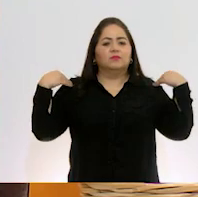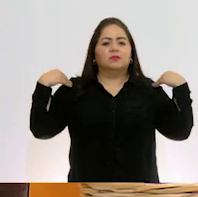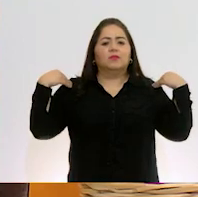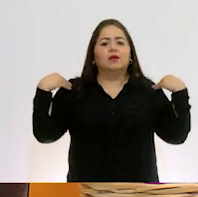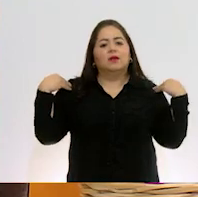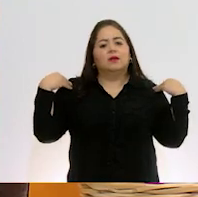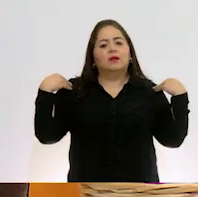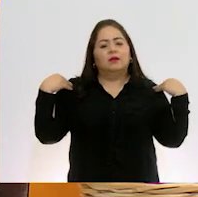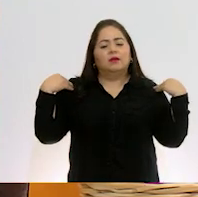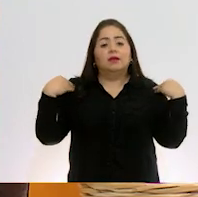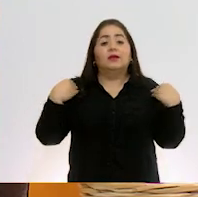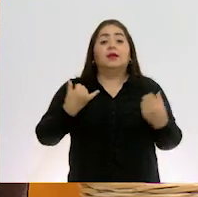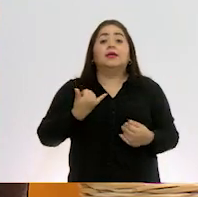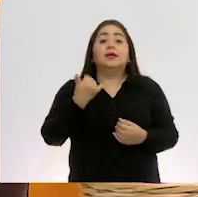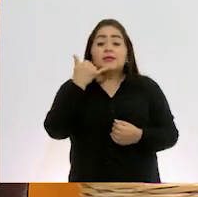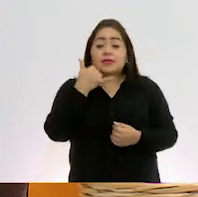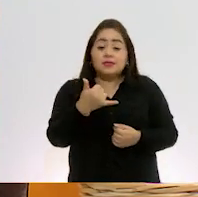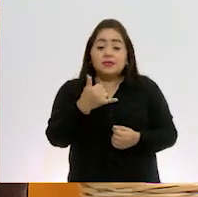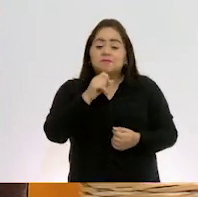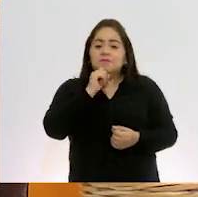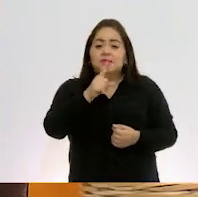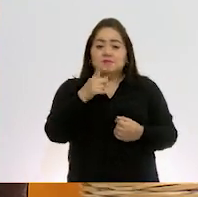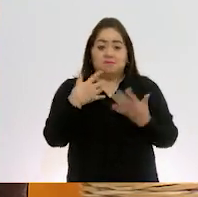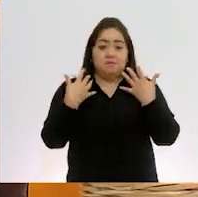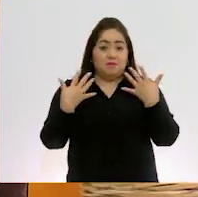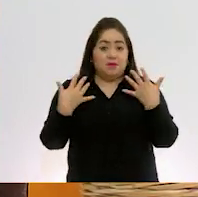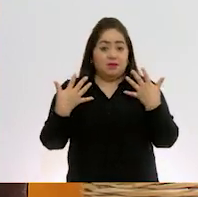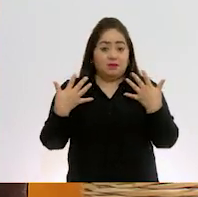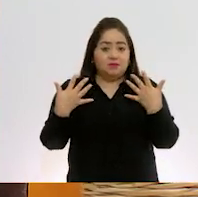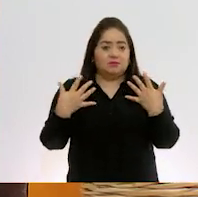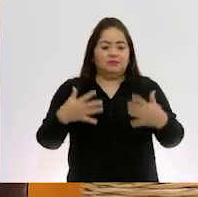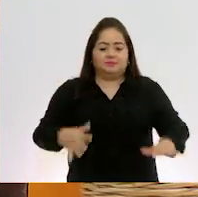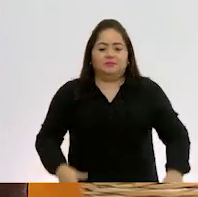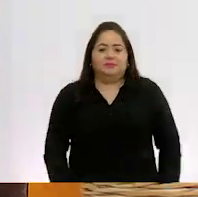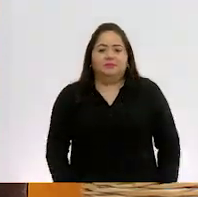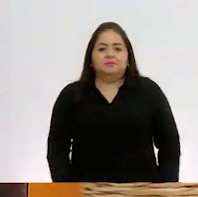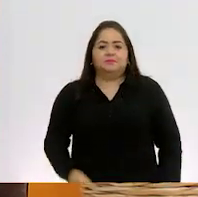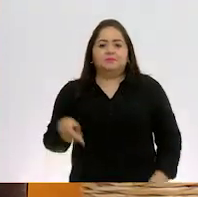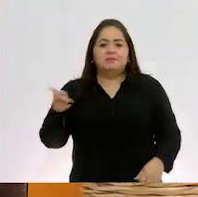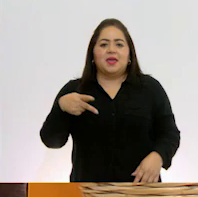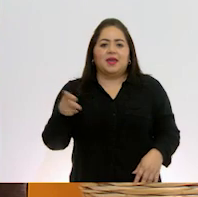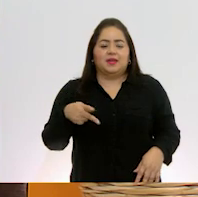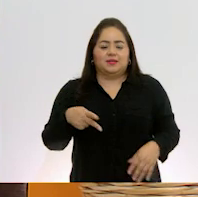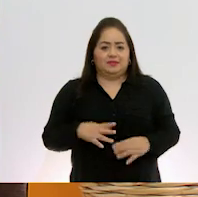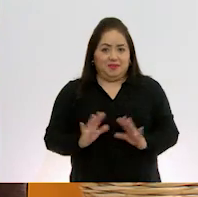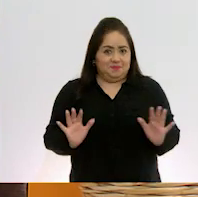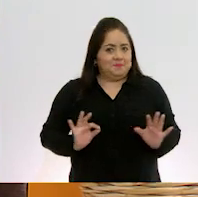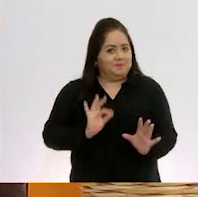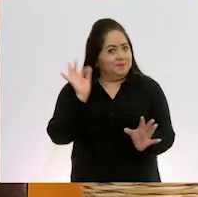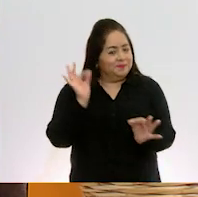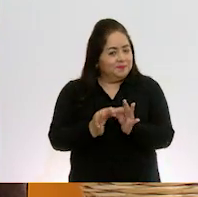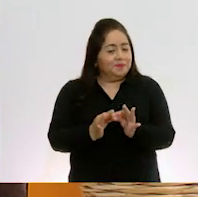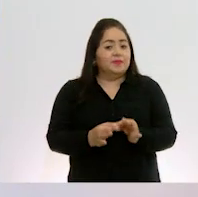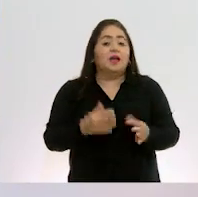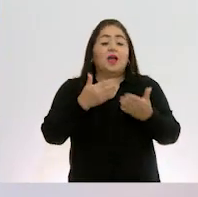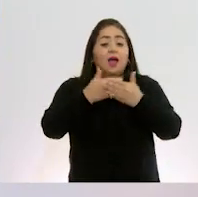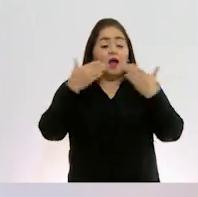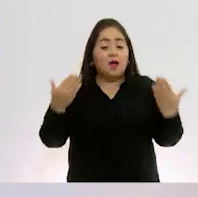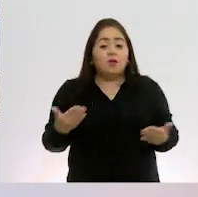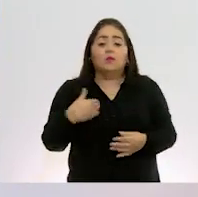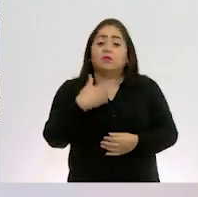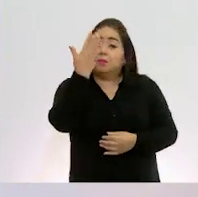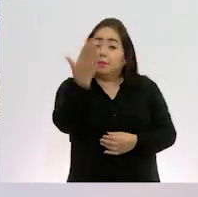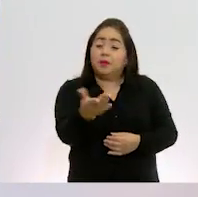flojitos y voy a colocar mis manos sobre mis piernas. Perfecto. Ahora te voy a